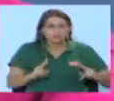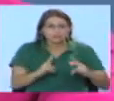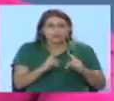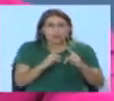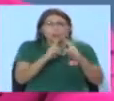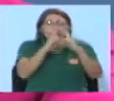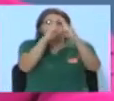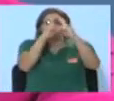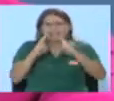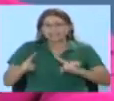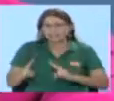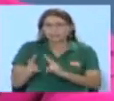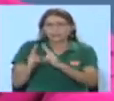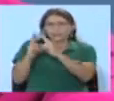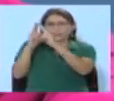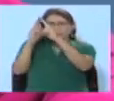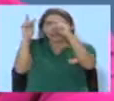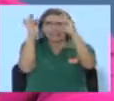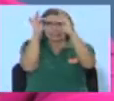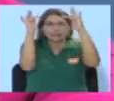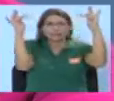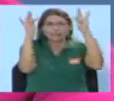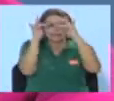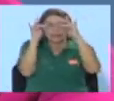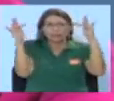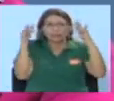Parece a veces un poco contradictorio que se esté